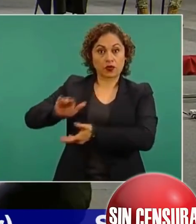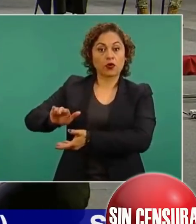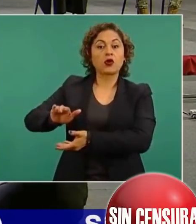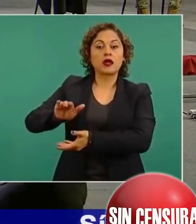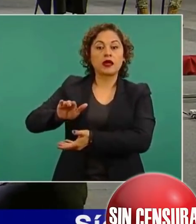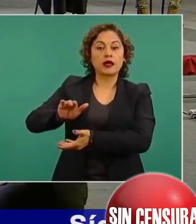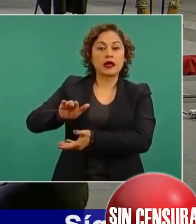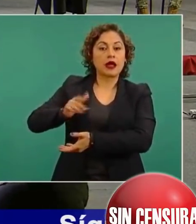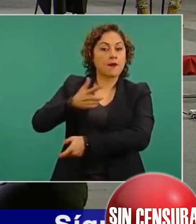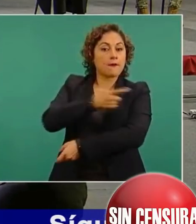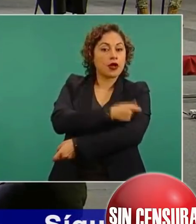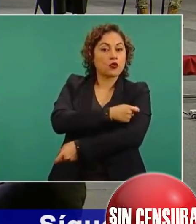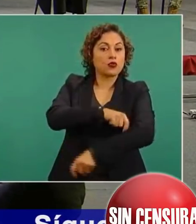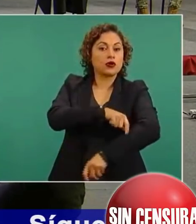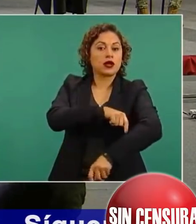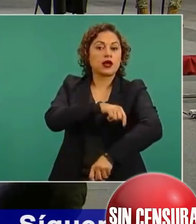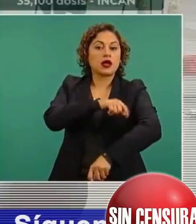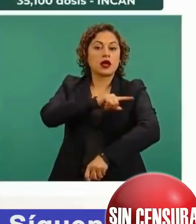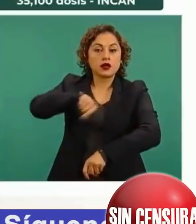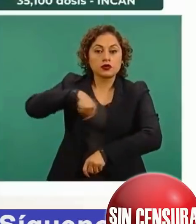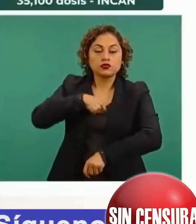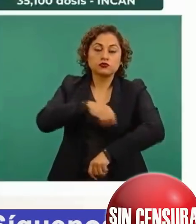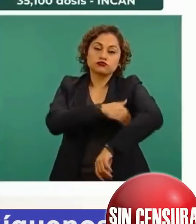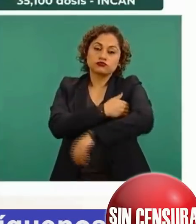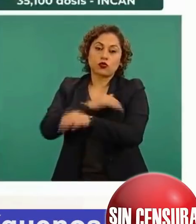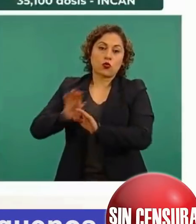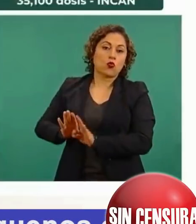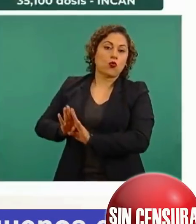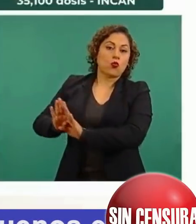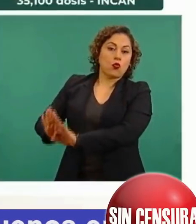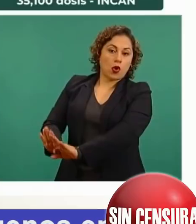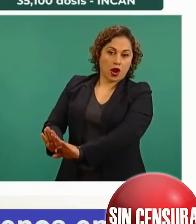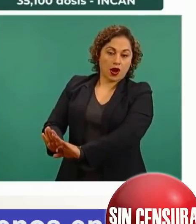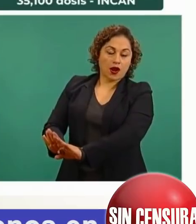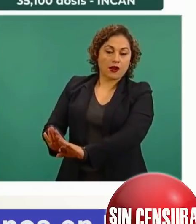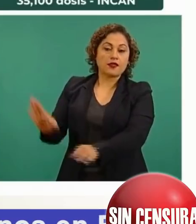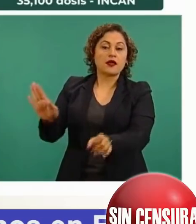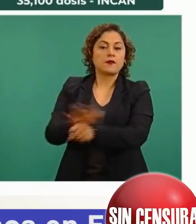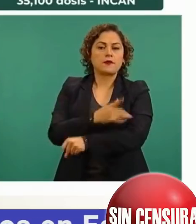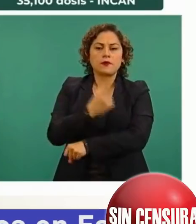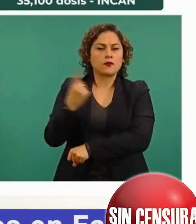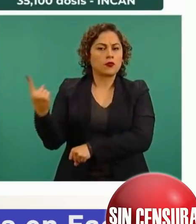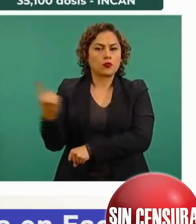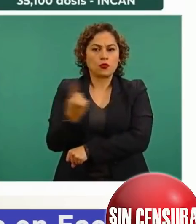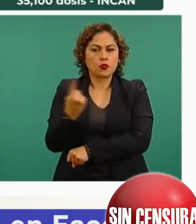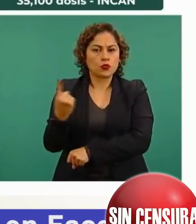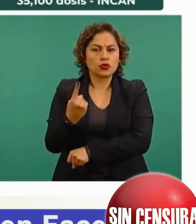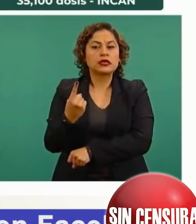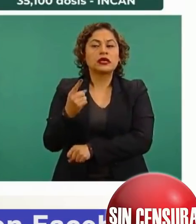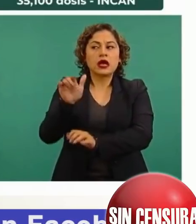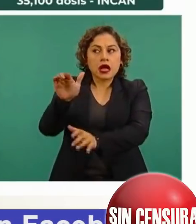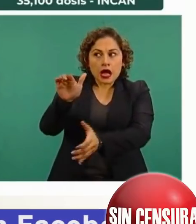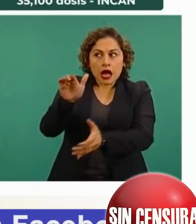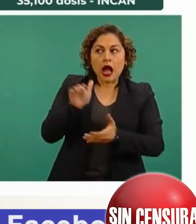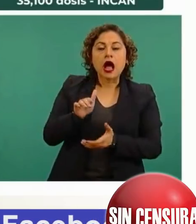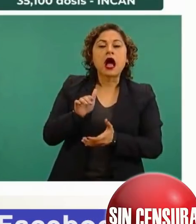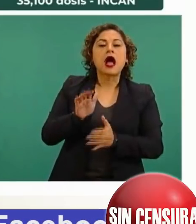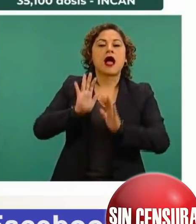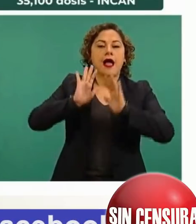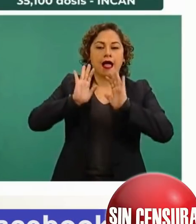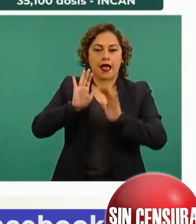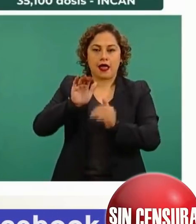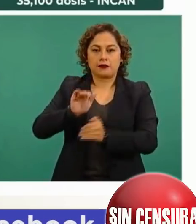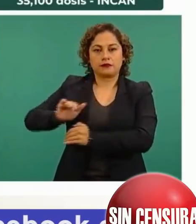en los depósitos centrales, precisamente para proteger la posibilidad de tener la segunda dosis ante